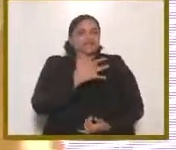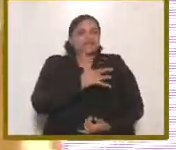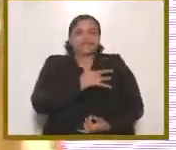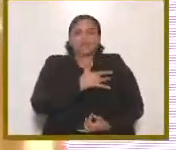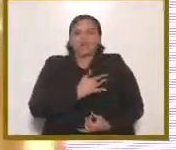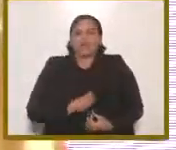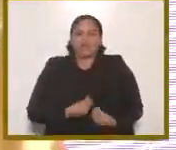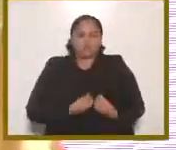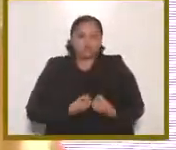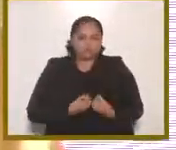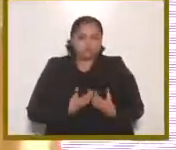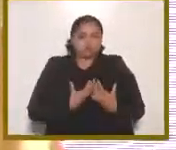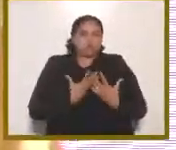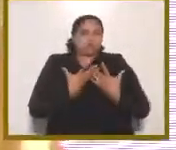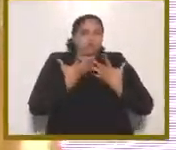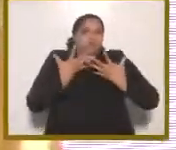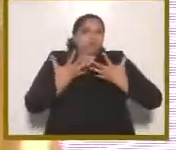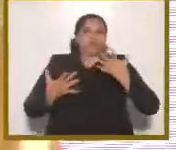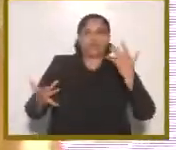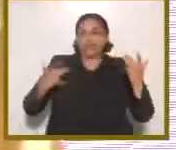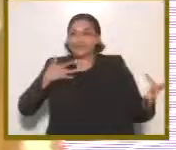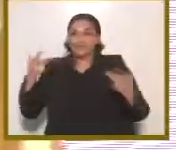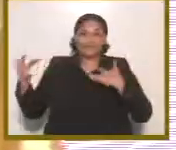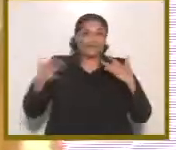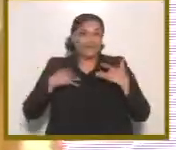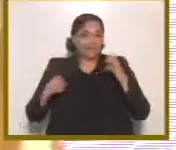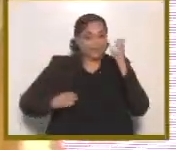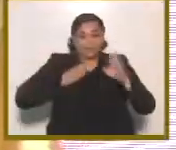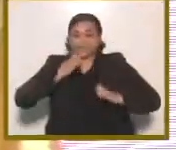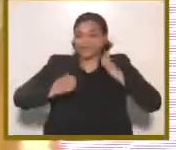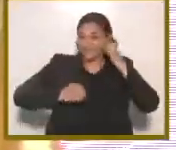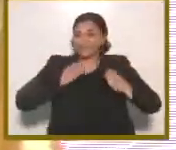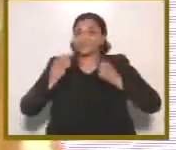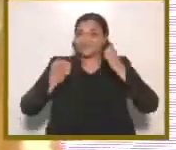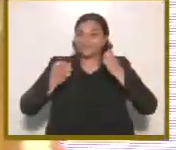tan henchido de alegría que yo hasta me estoy entusiasmando.